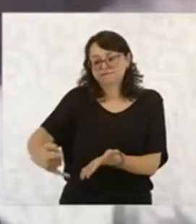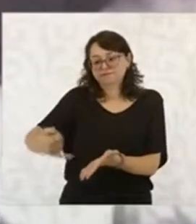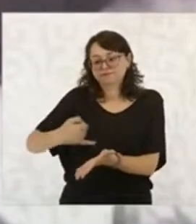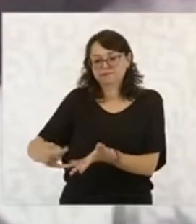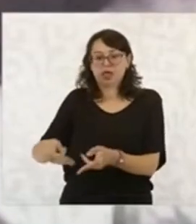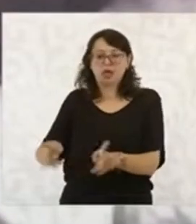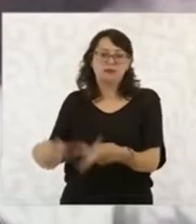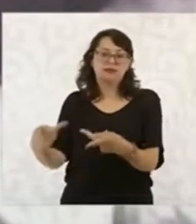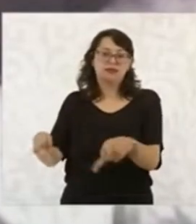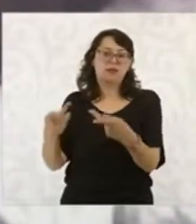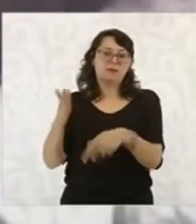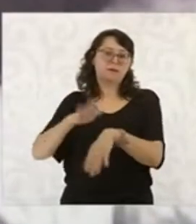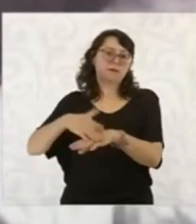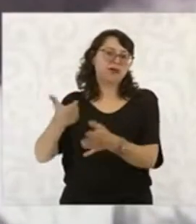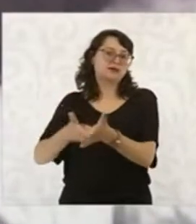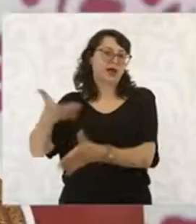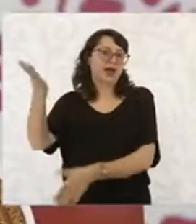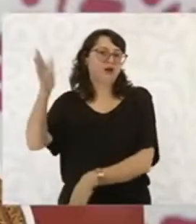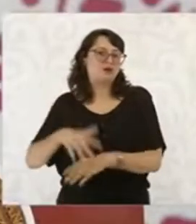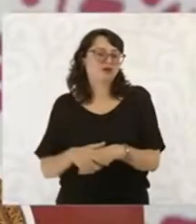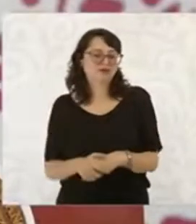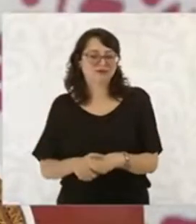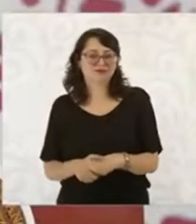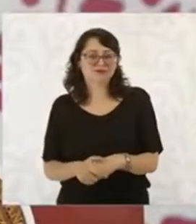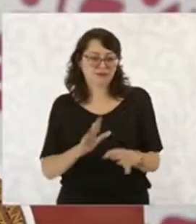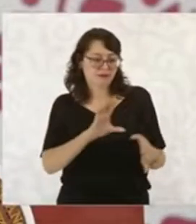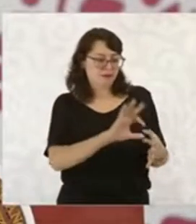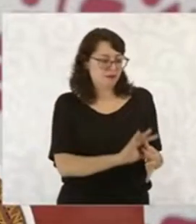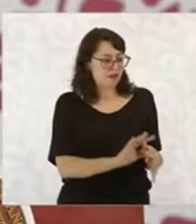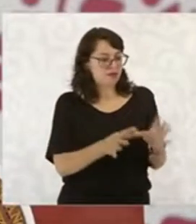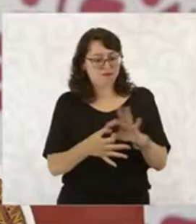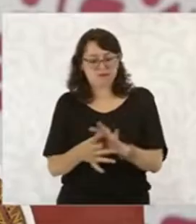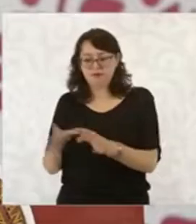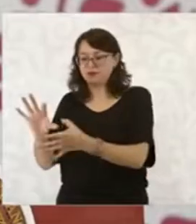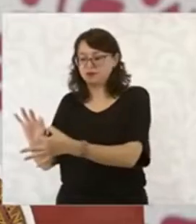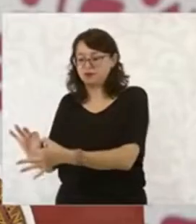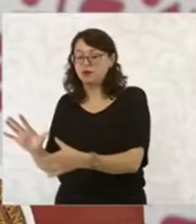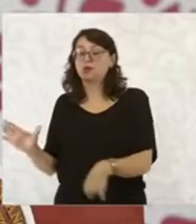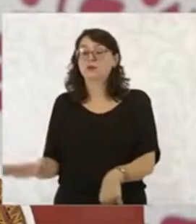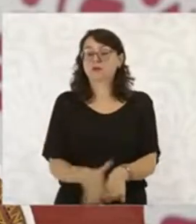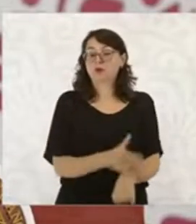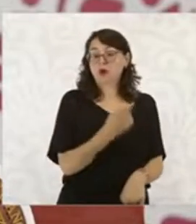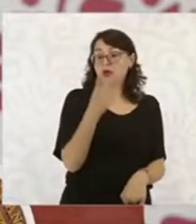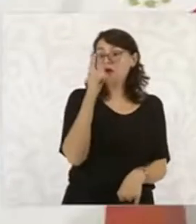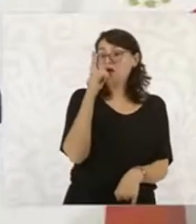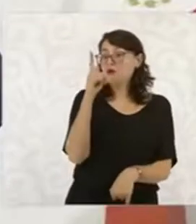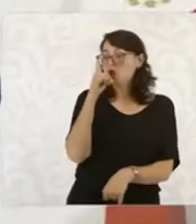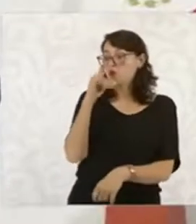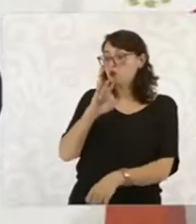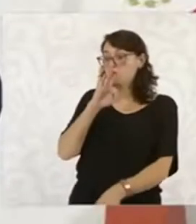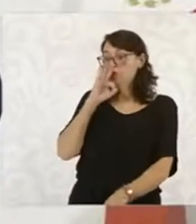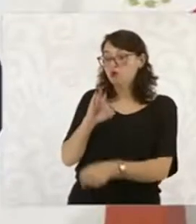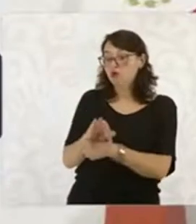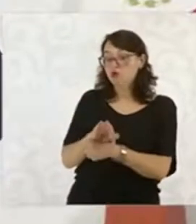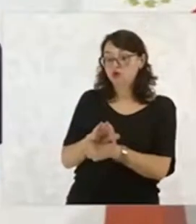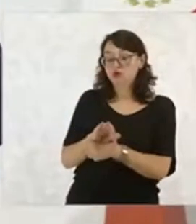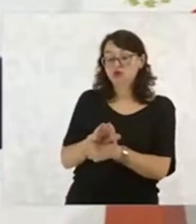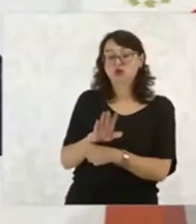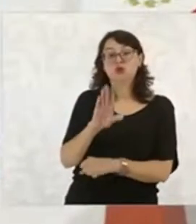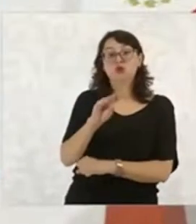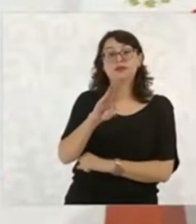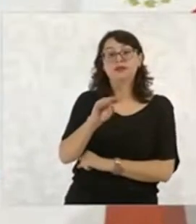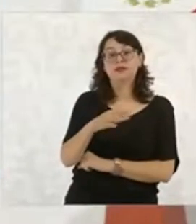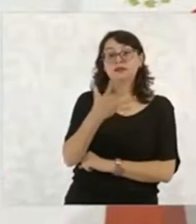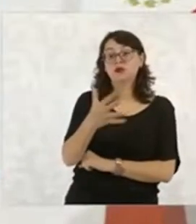pagar la electricidad, reitero, hay casos en que es hasta el 95% el subsidio que otorga el Estado a más de 85,000